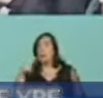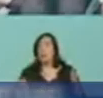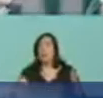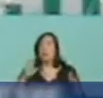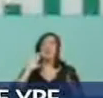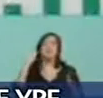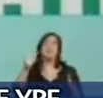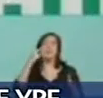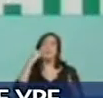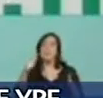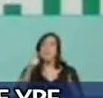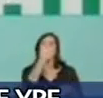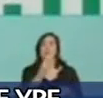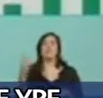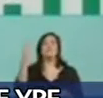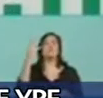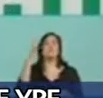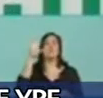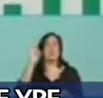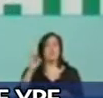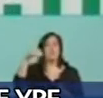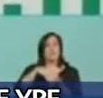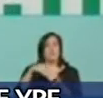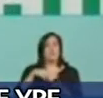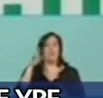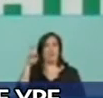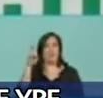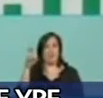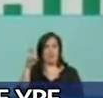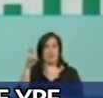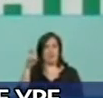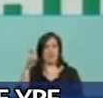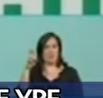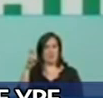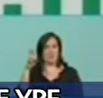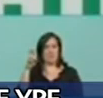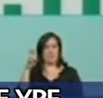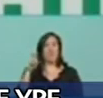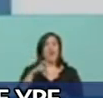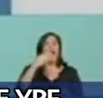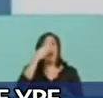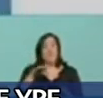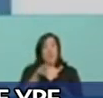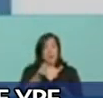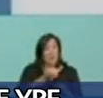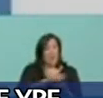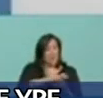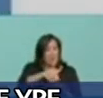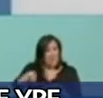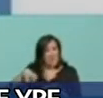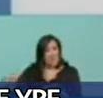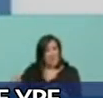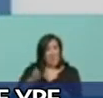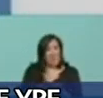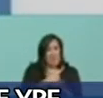mil 450 millones de dólares los dividendos pagados entre la